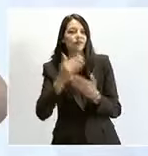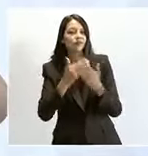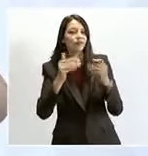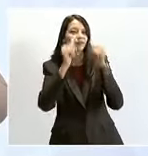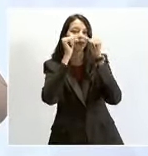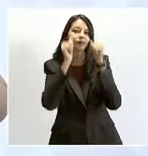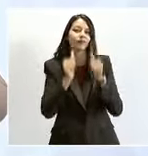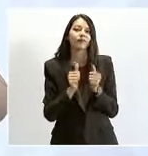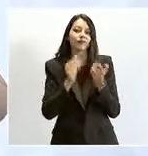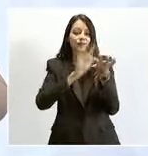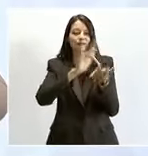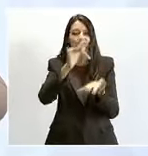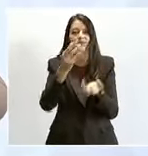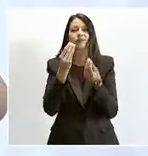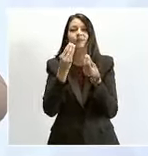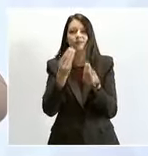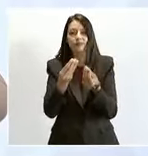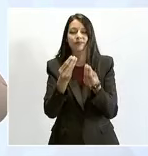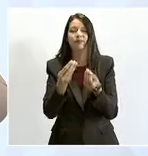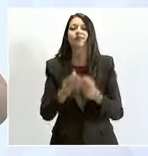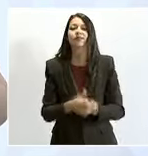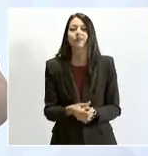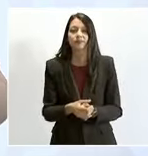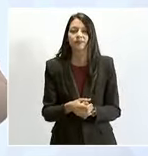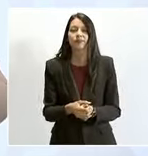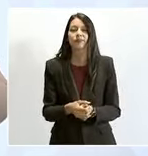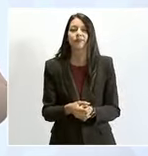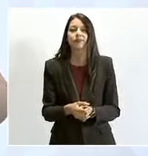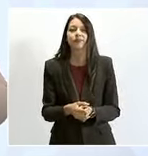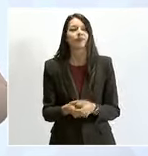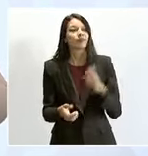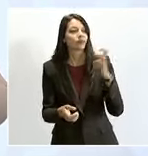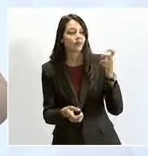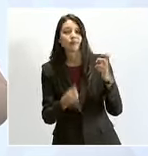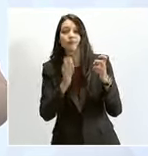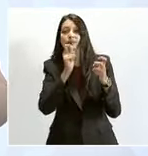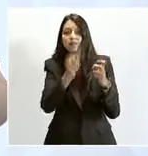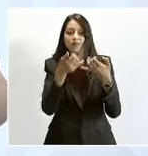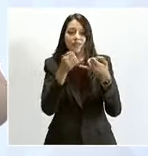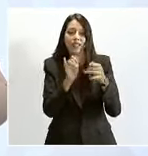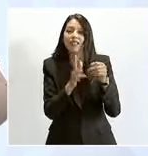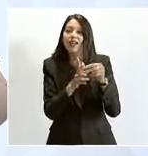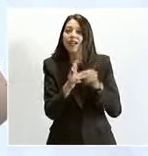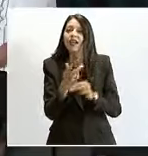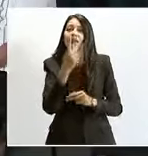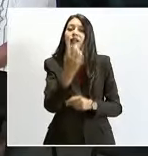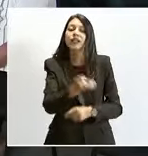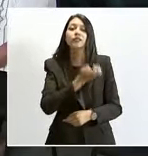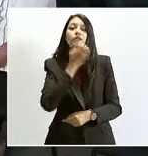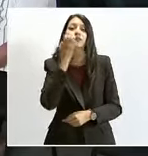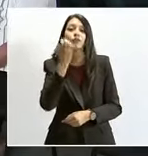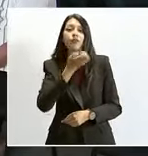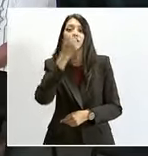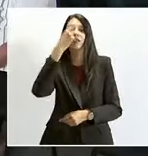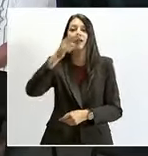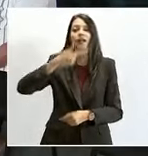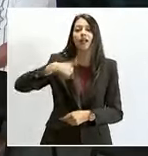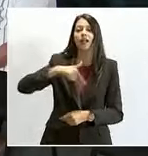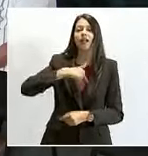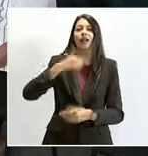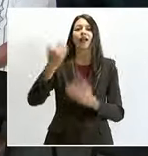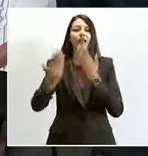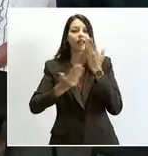agradecemos muchísimo que no No por nada es esta una inauguración de una escuela que para nuestros estudiantes